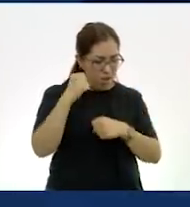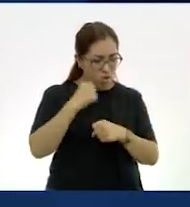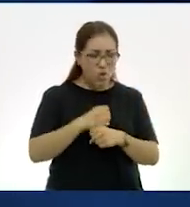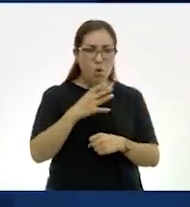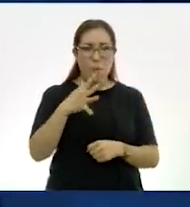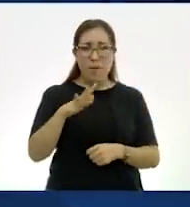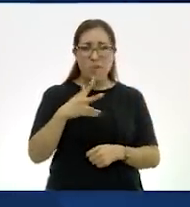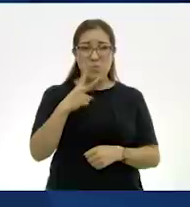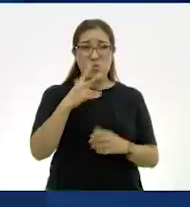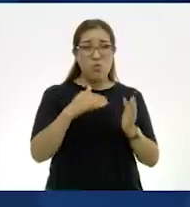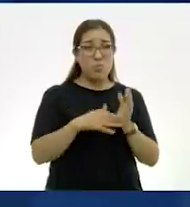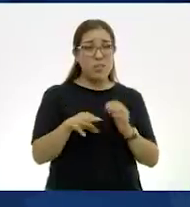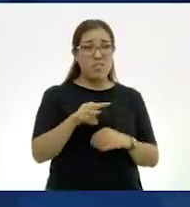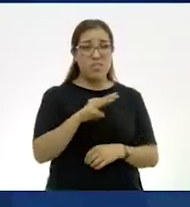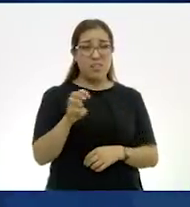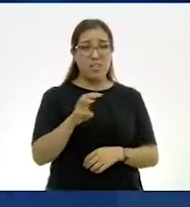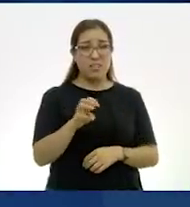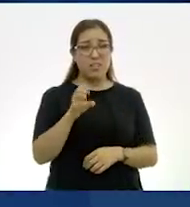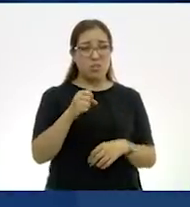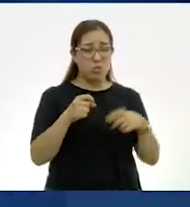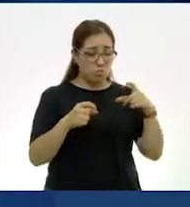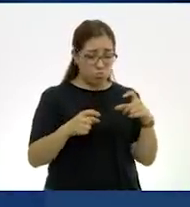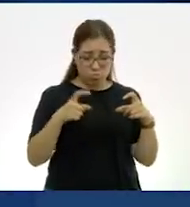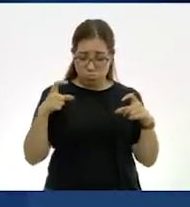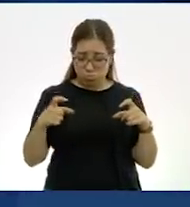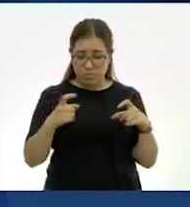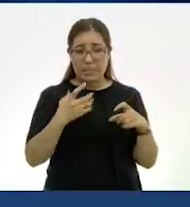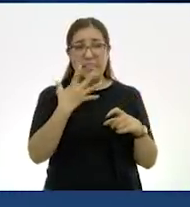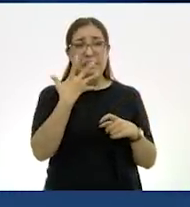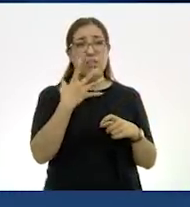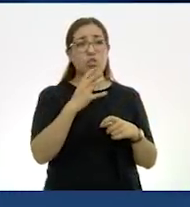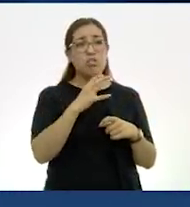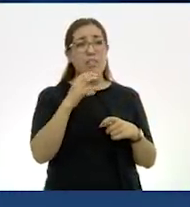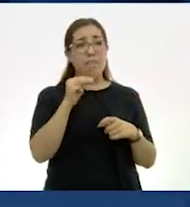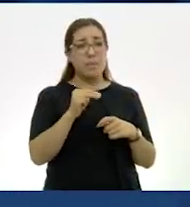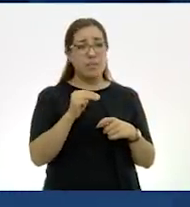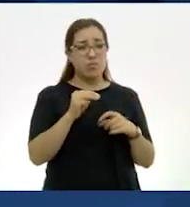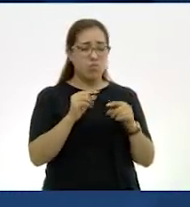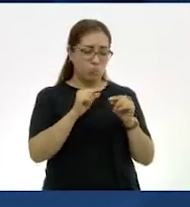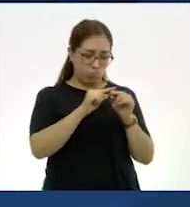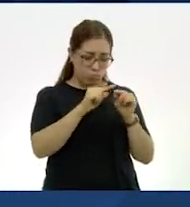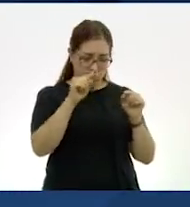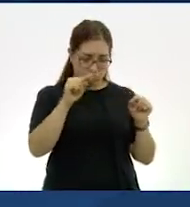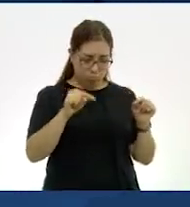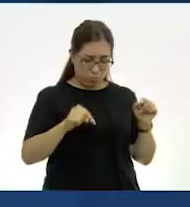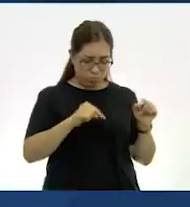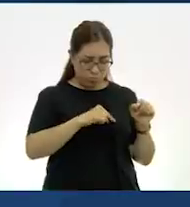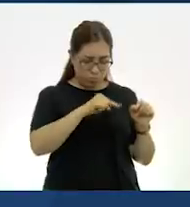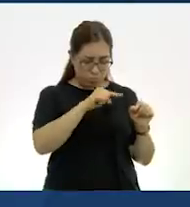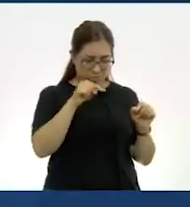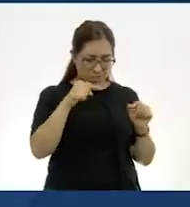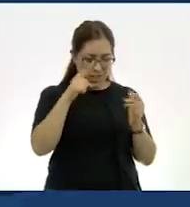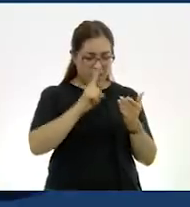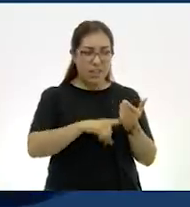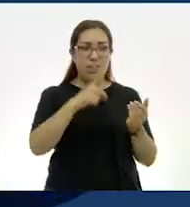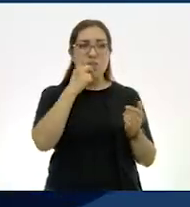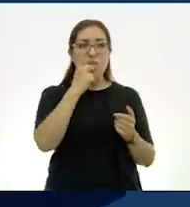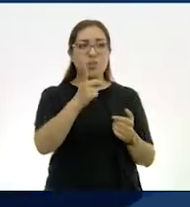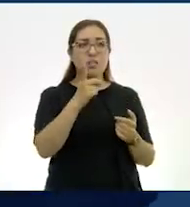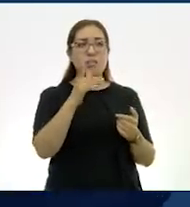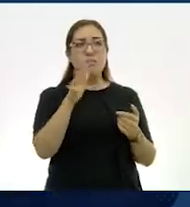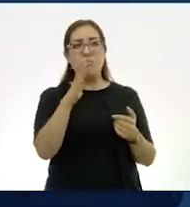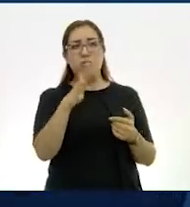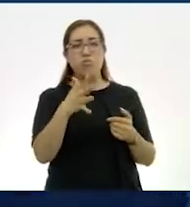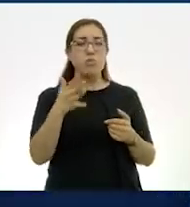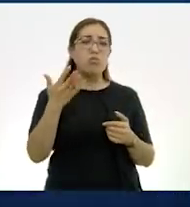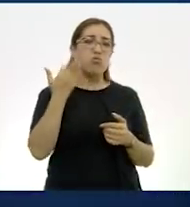aproximadamente. Las piezas miden alrededor de 5 centímetros y sus inscripciones narran aspectos administrativos de los primeros campos